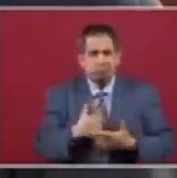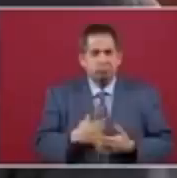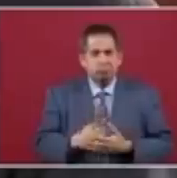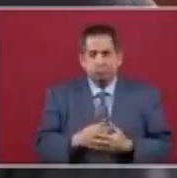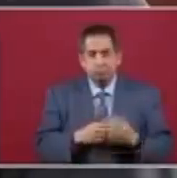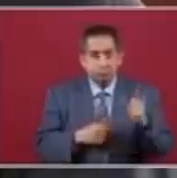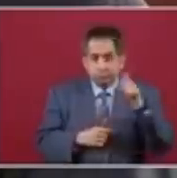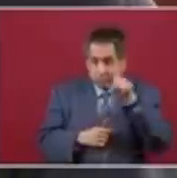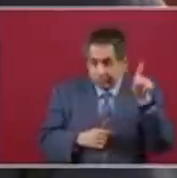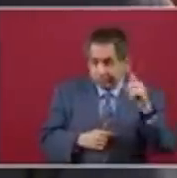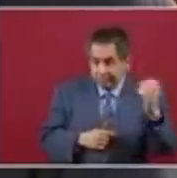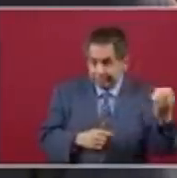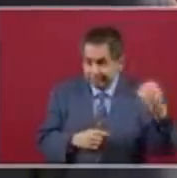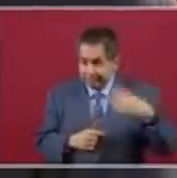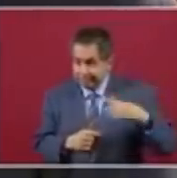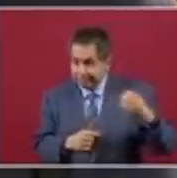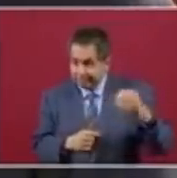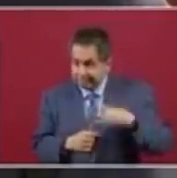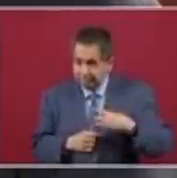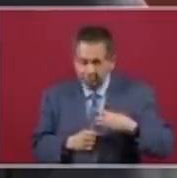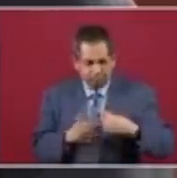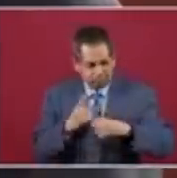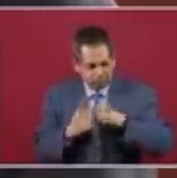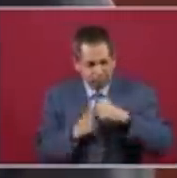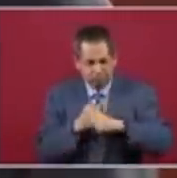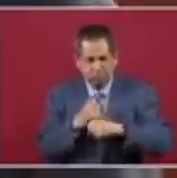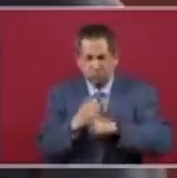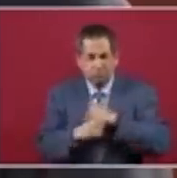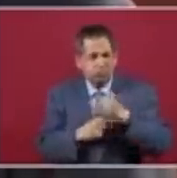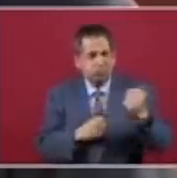envían cada año a sus familiares